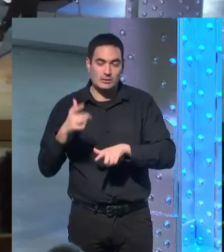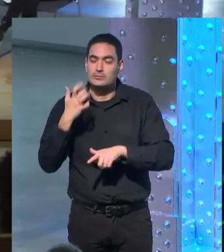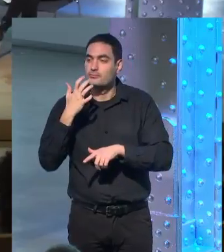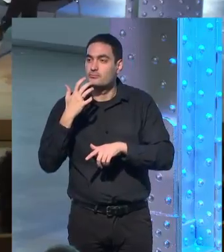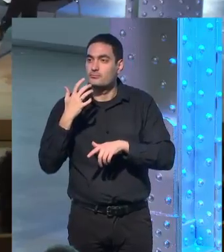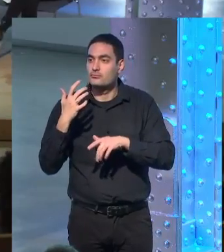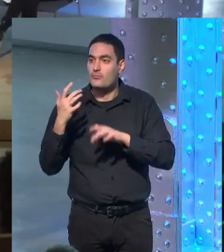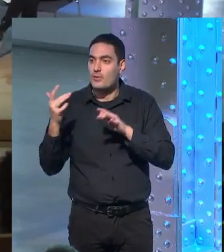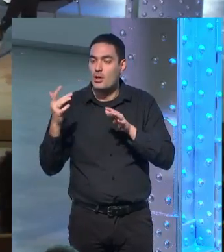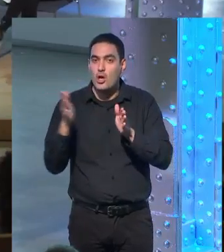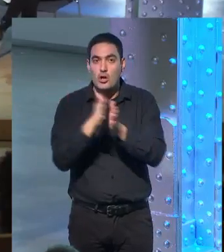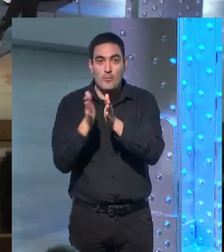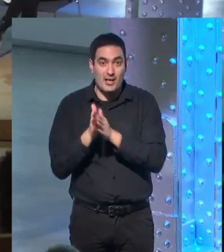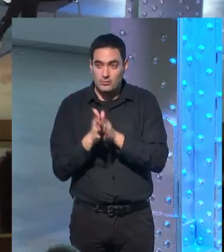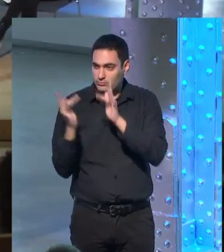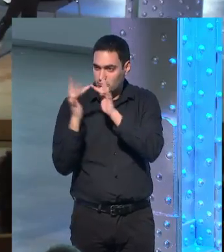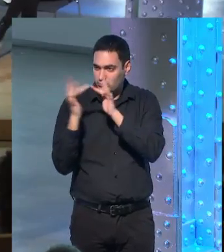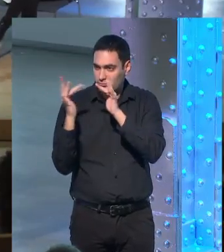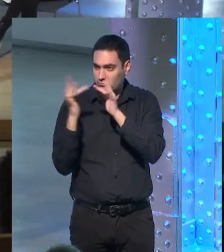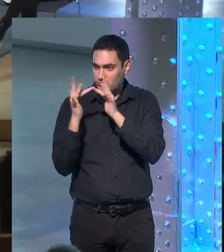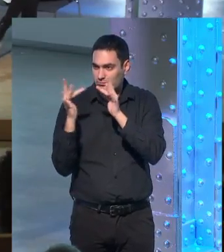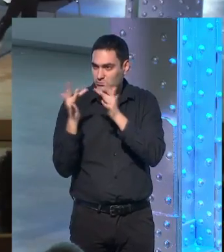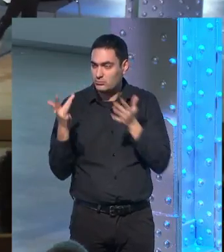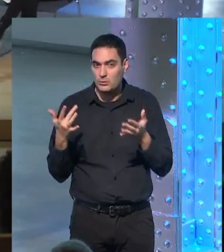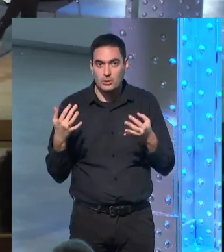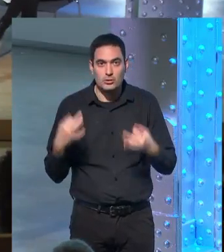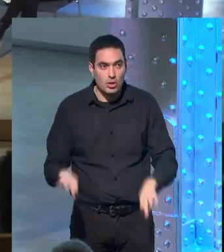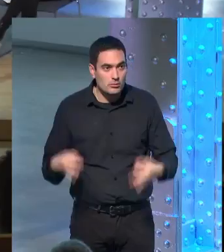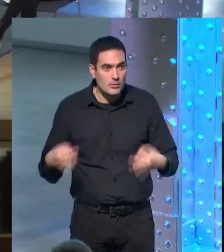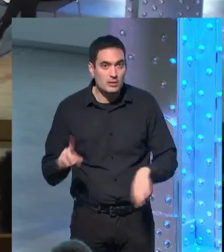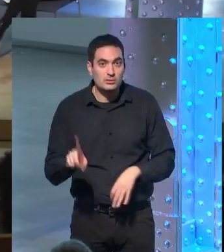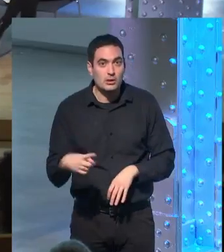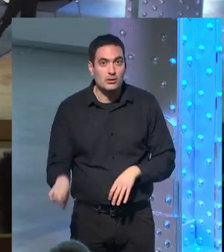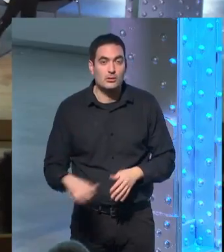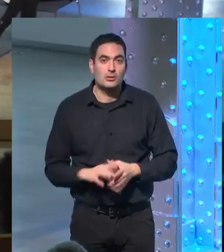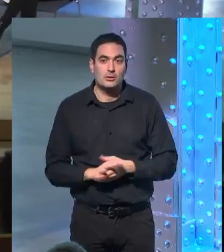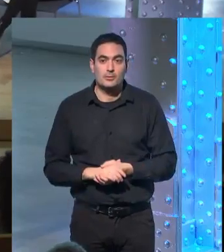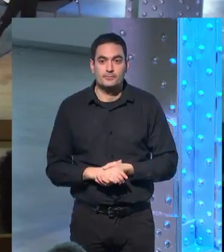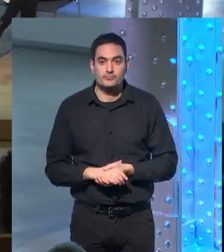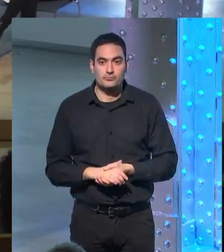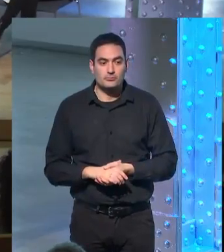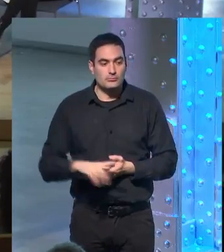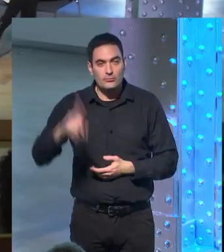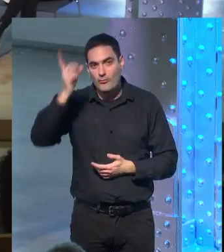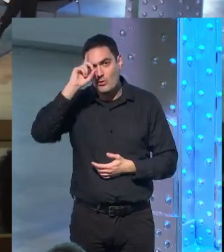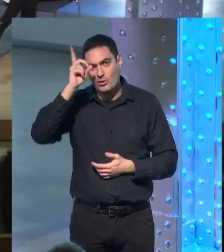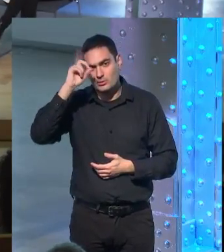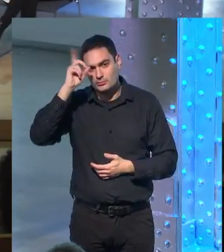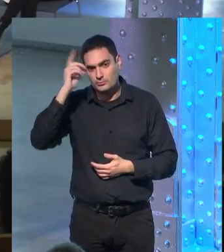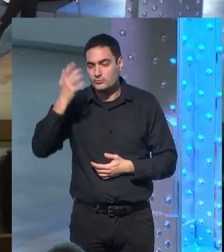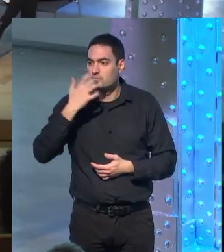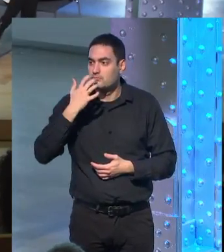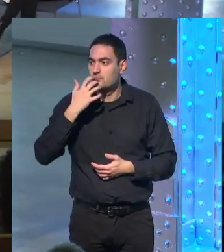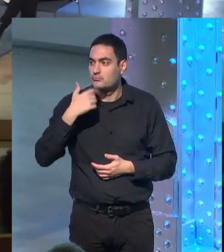conectado con sus compañeros... Es que es lo normal, ¿no? Es que, no sé, es como cuando